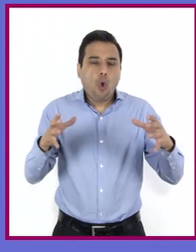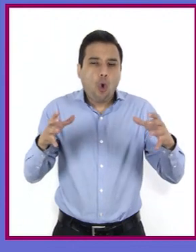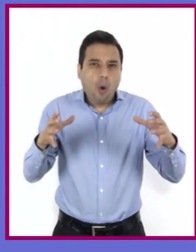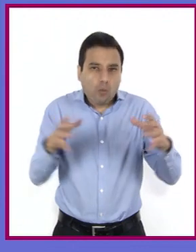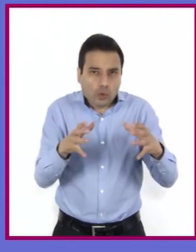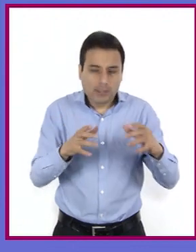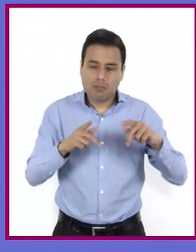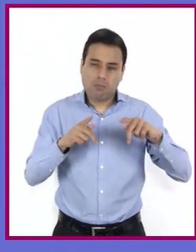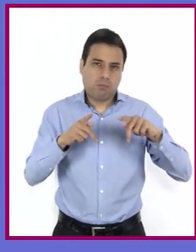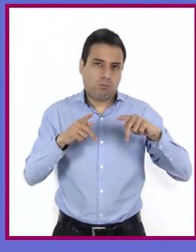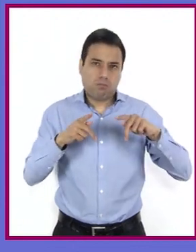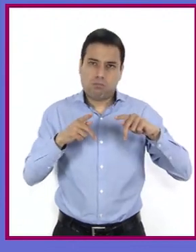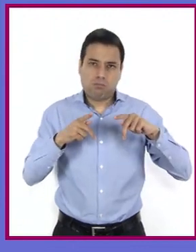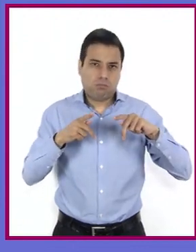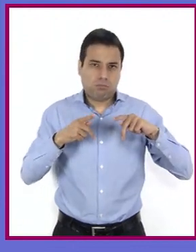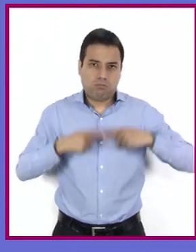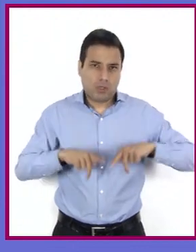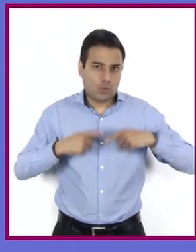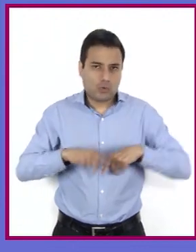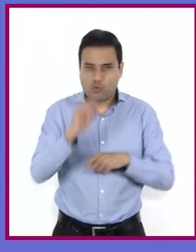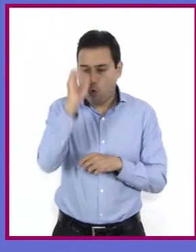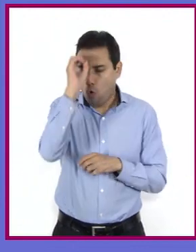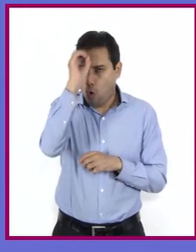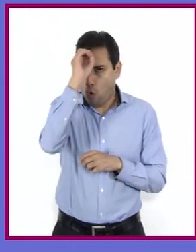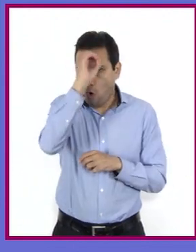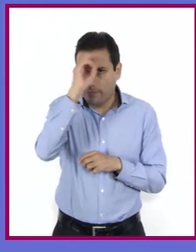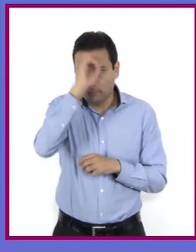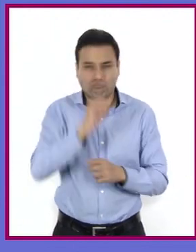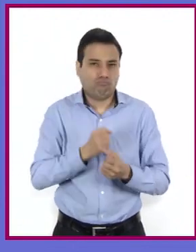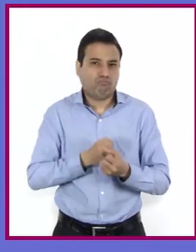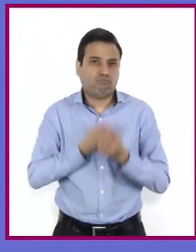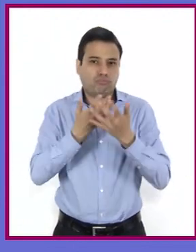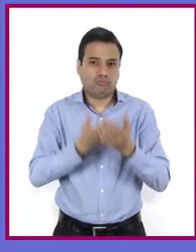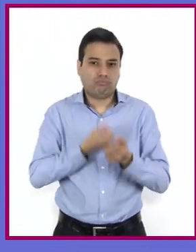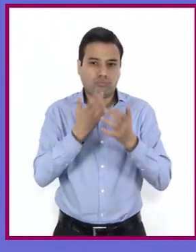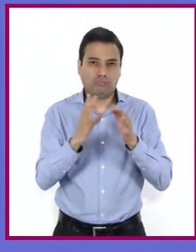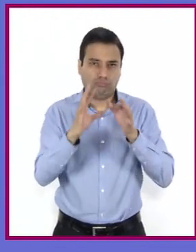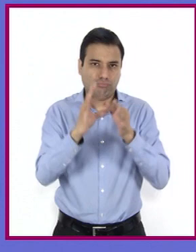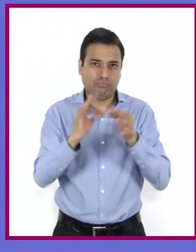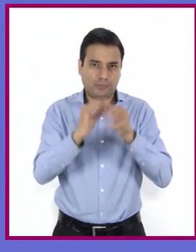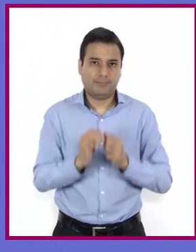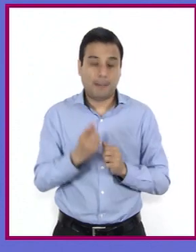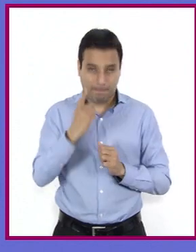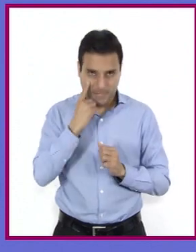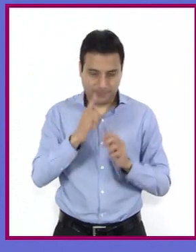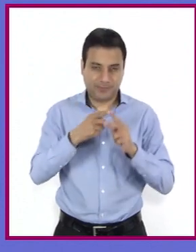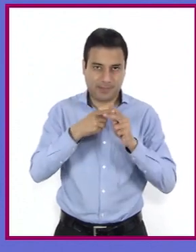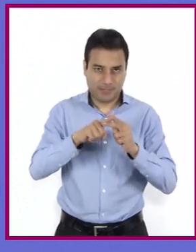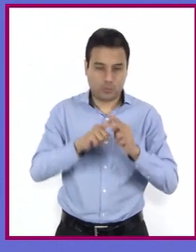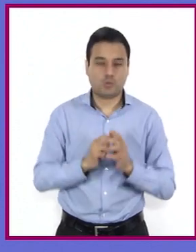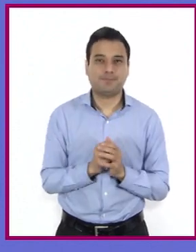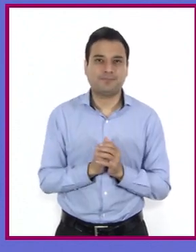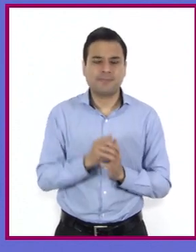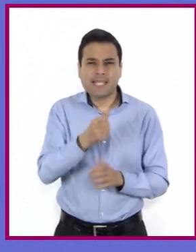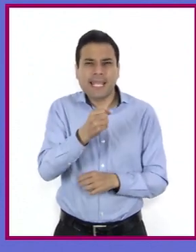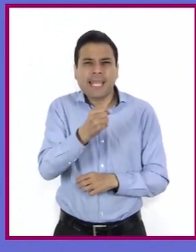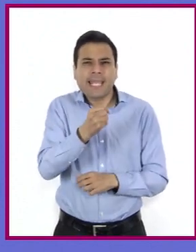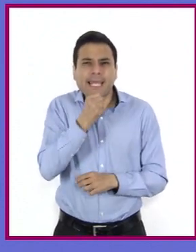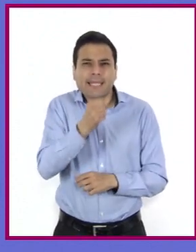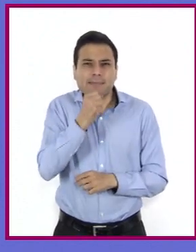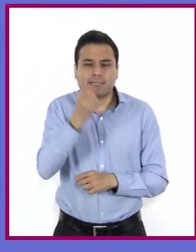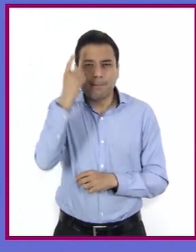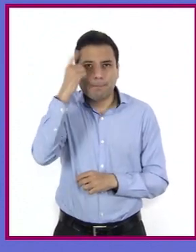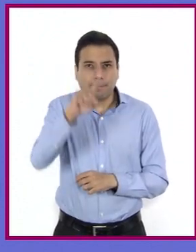también sirva para darle voz a esa opinión o comentario del entrevistado. Vamos por partes. Una entrevista sirve